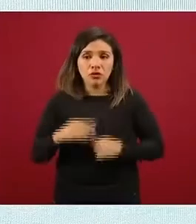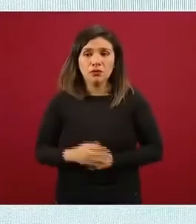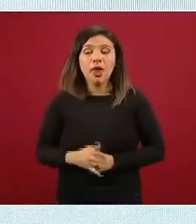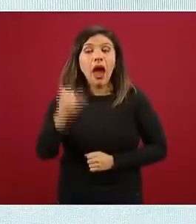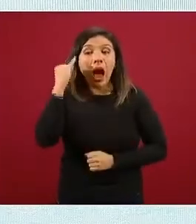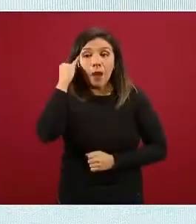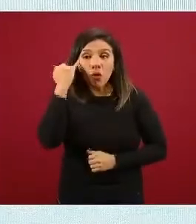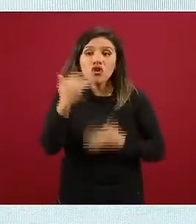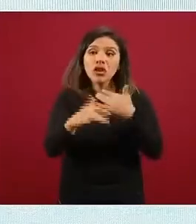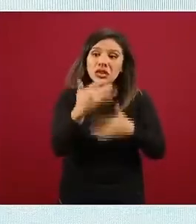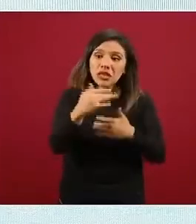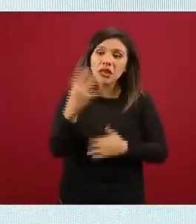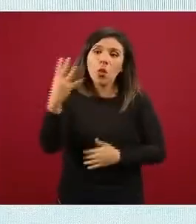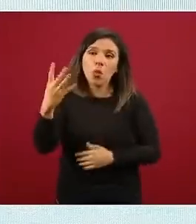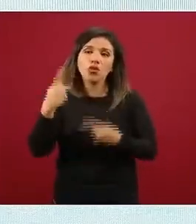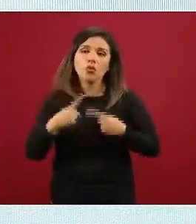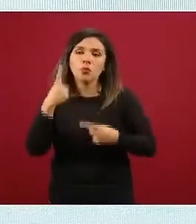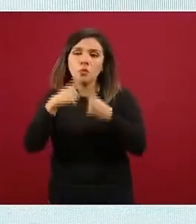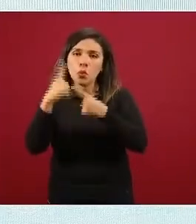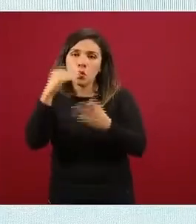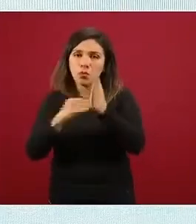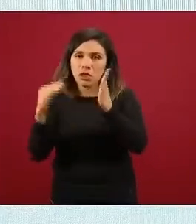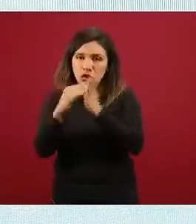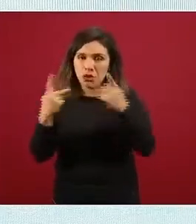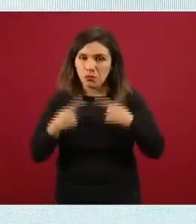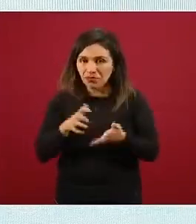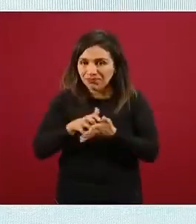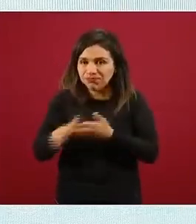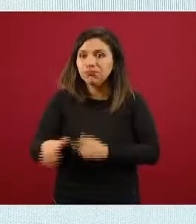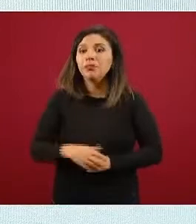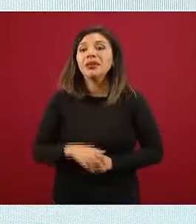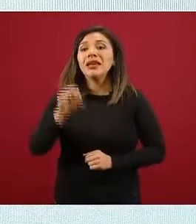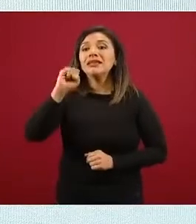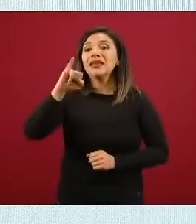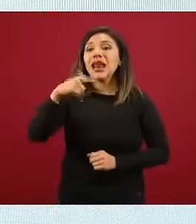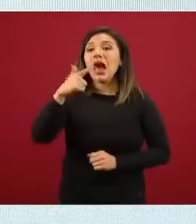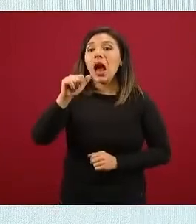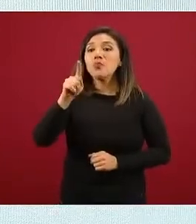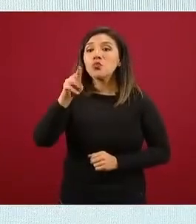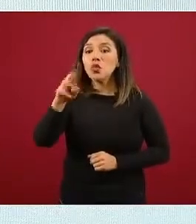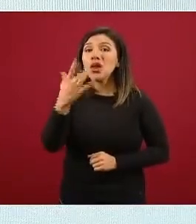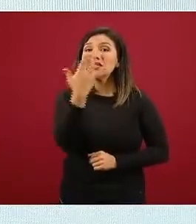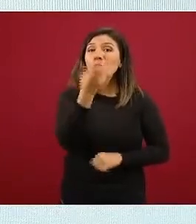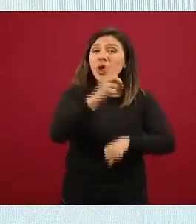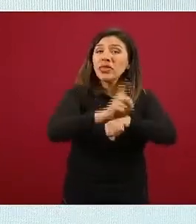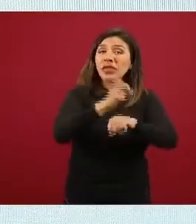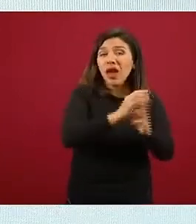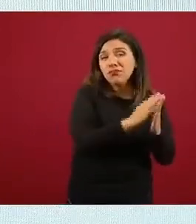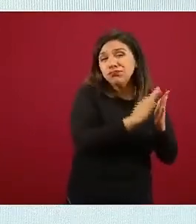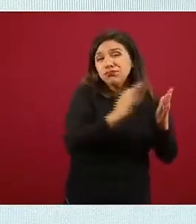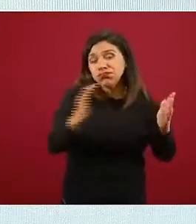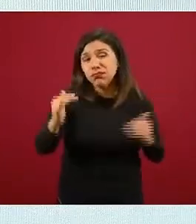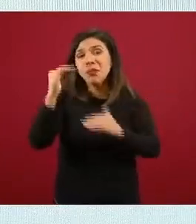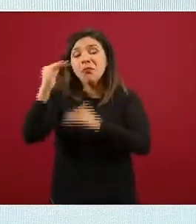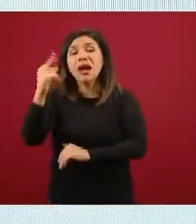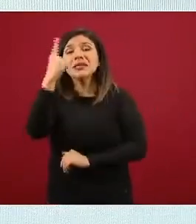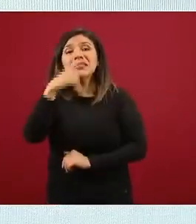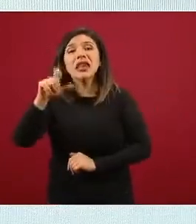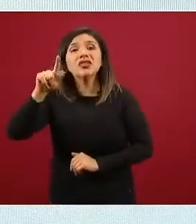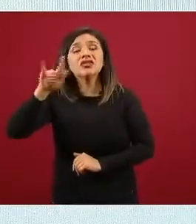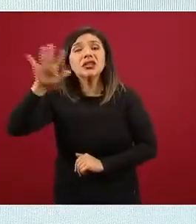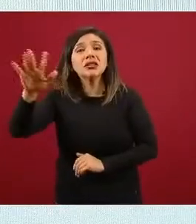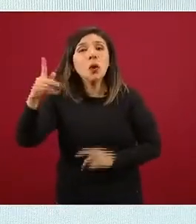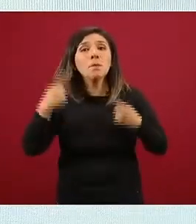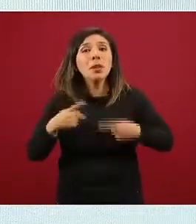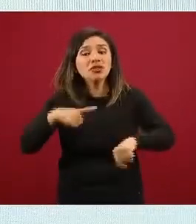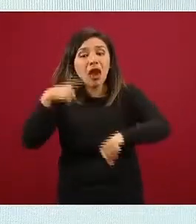fueron 15 para llegar a 4 casos por millón de habitantes. En Singapur, 50 días, pero para llegar a 175 por